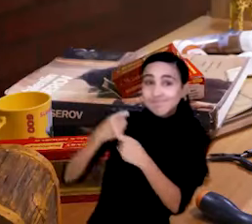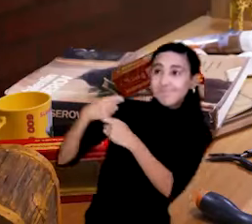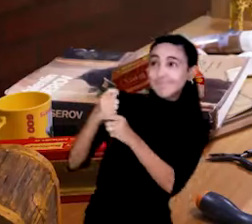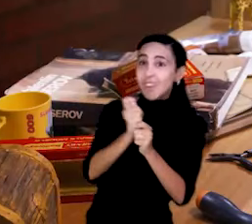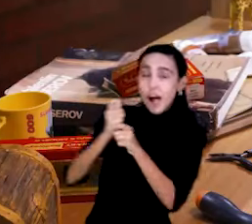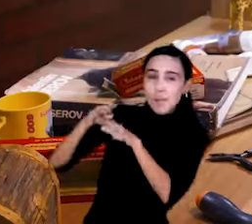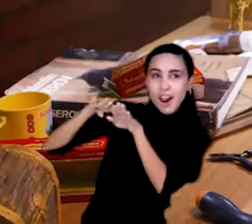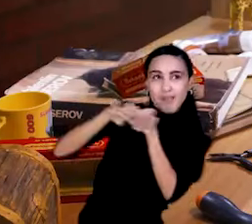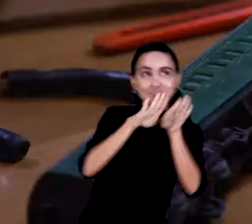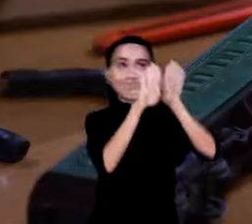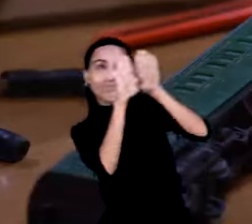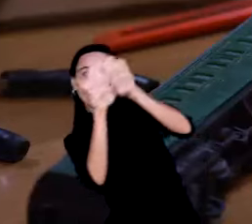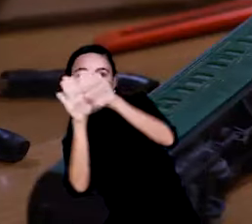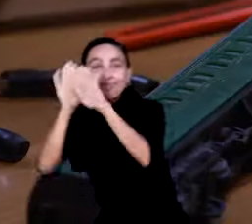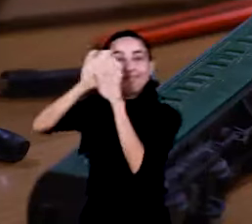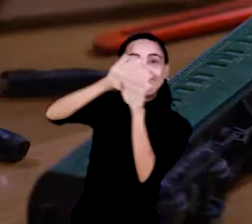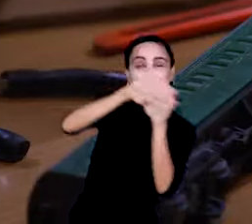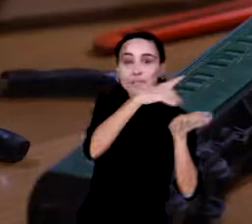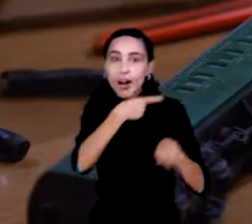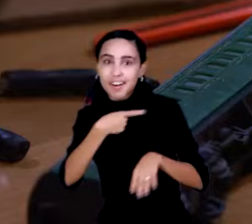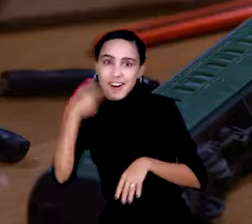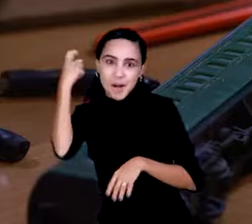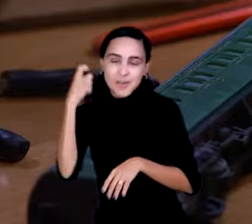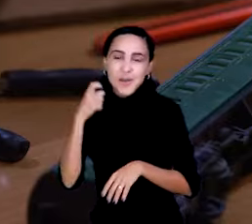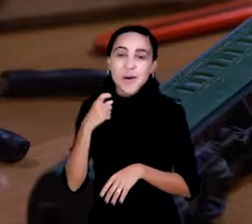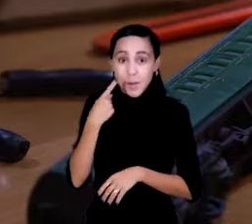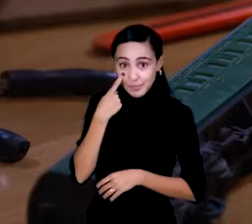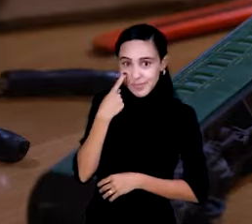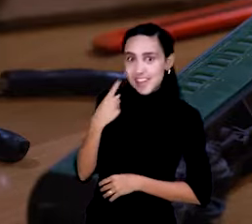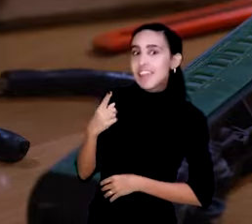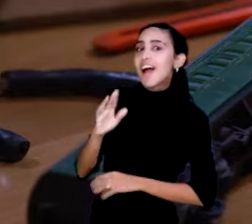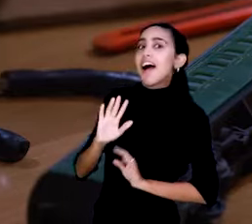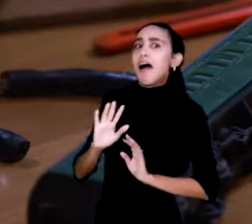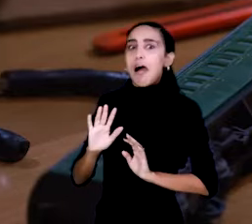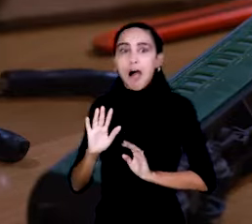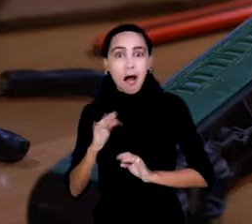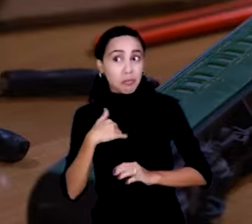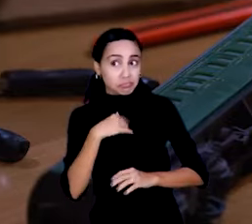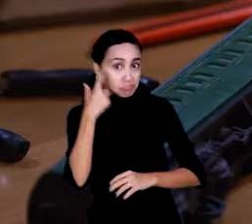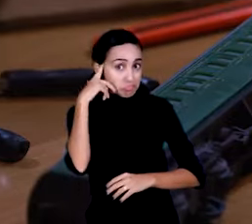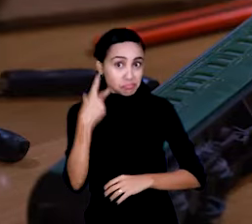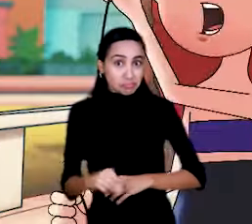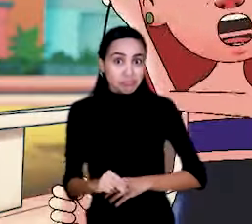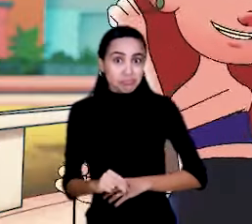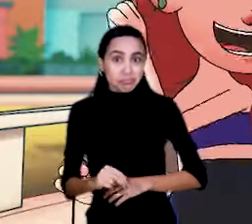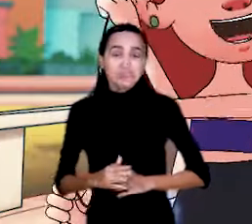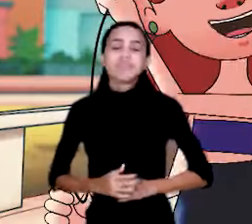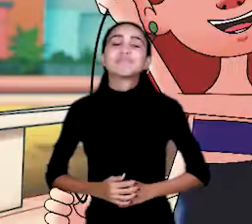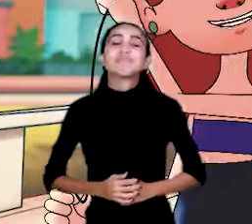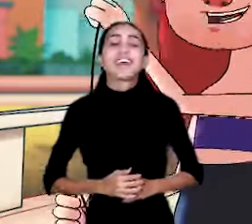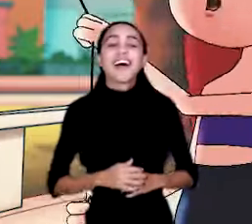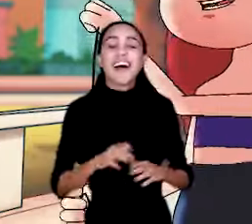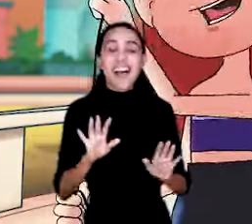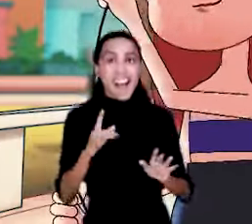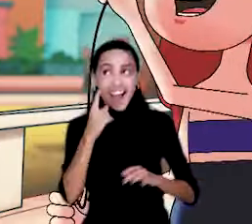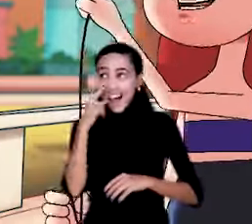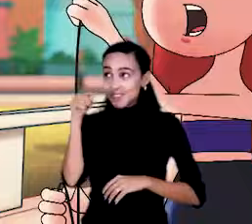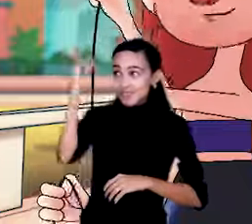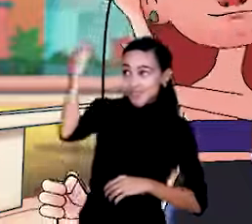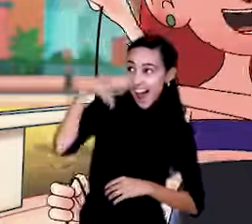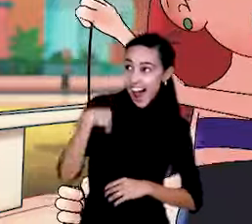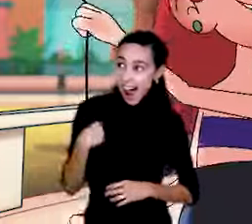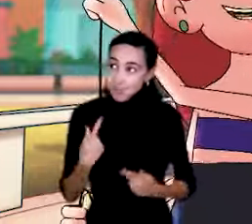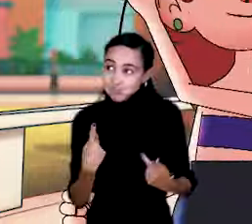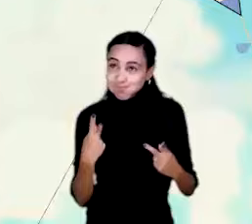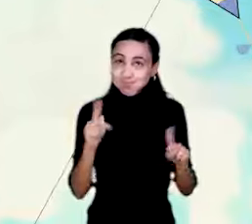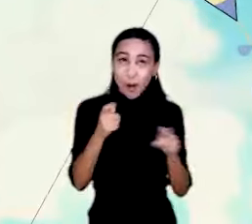cambie de dirección rápidamente. Mira, qué interesante. Oye, tiene un salvaje